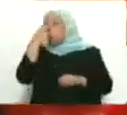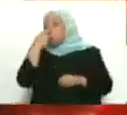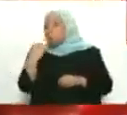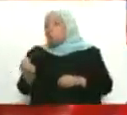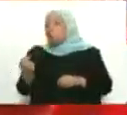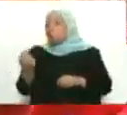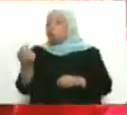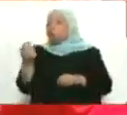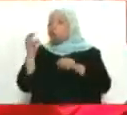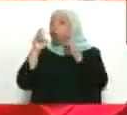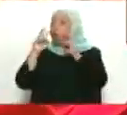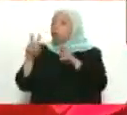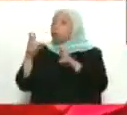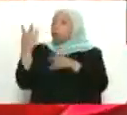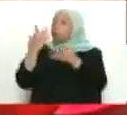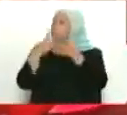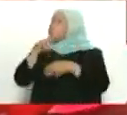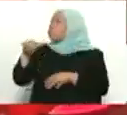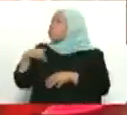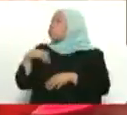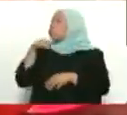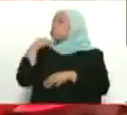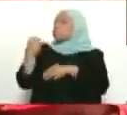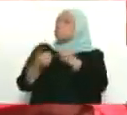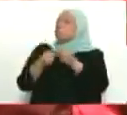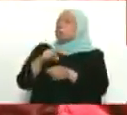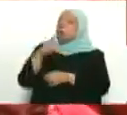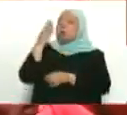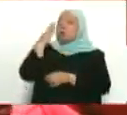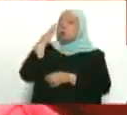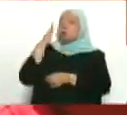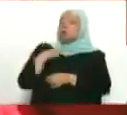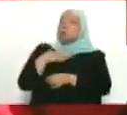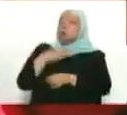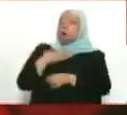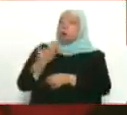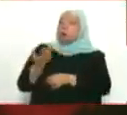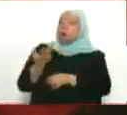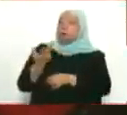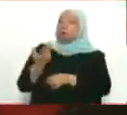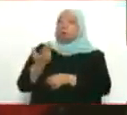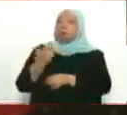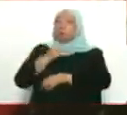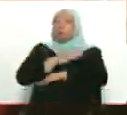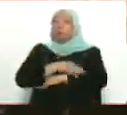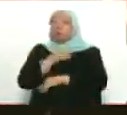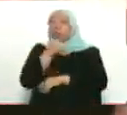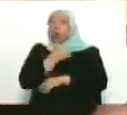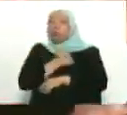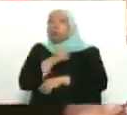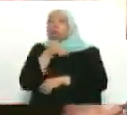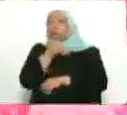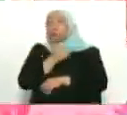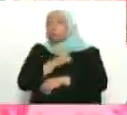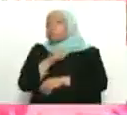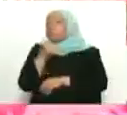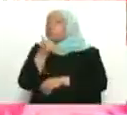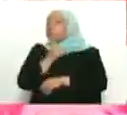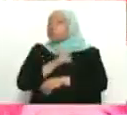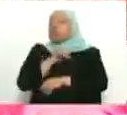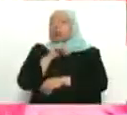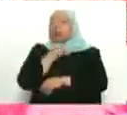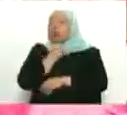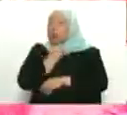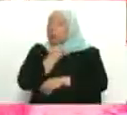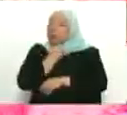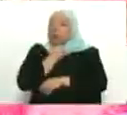interpelarlos, verlos a la cara. Nosotros tenemos moral para hacerlo. Ustedes tienen moral para hacerlo. Porque ustedes han aguantado la pela callados,